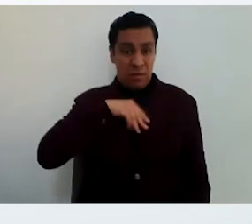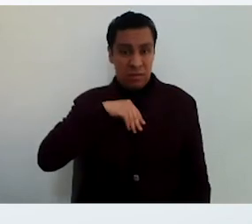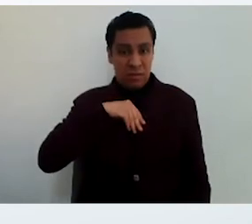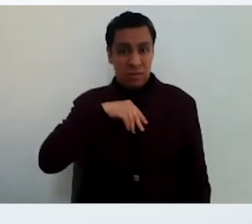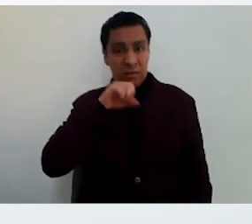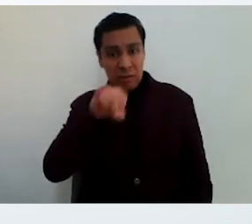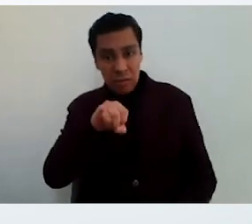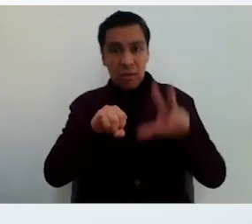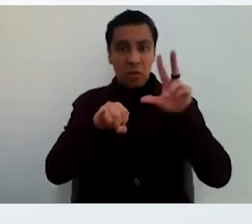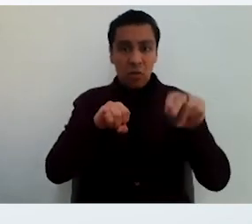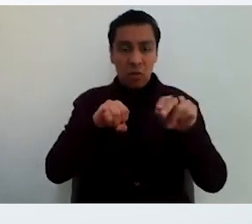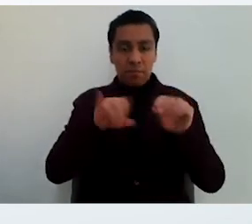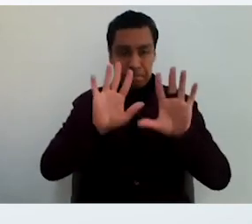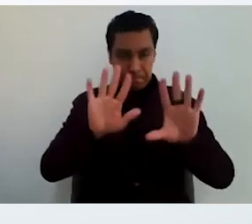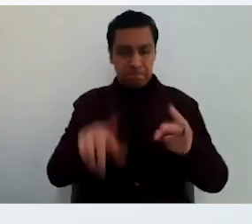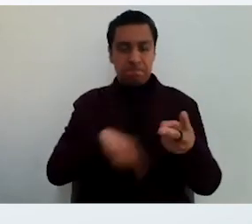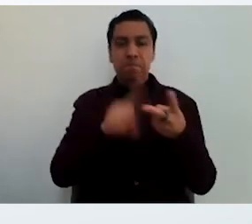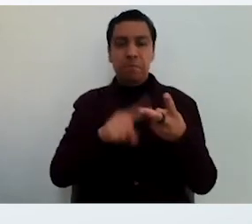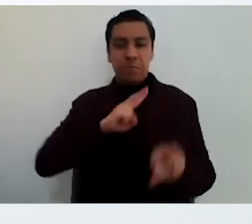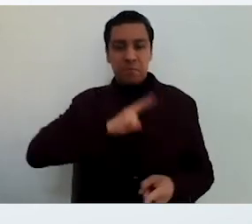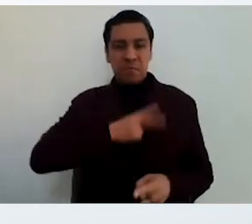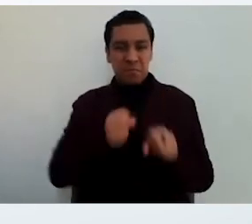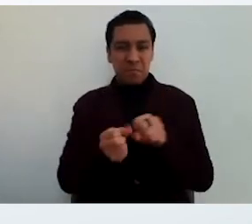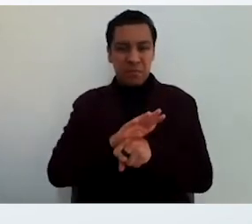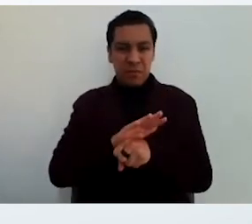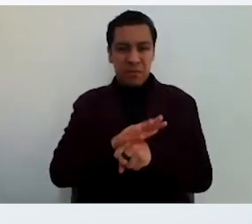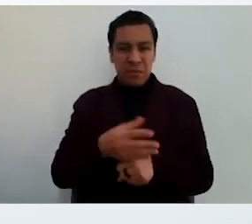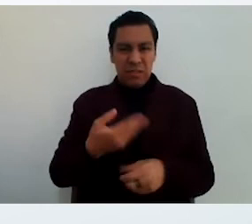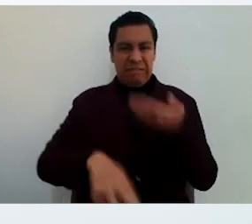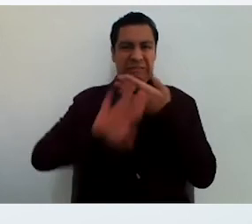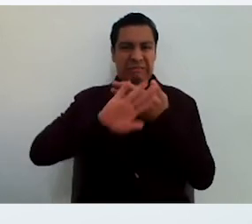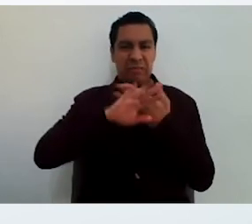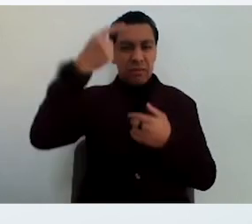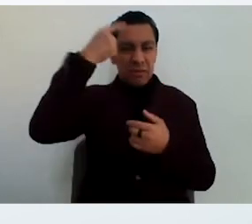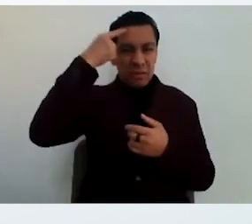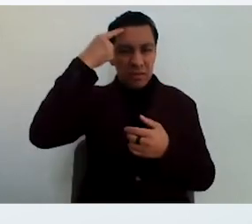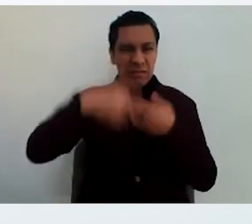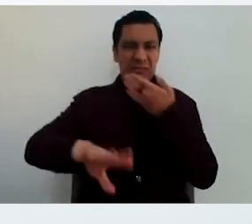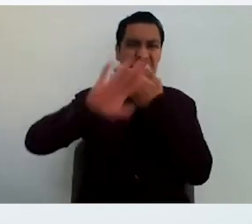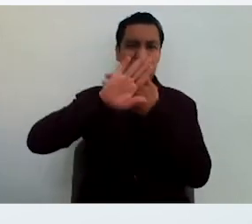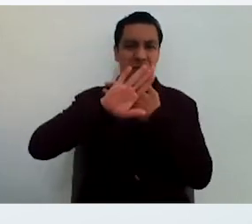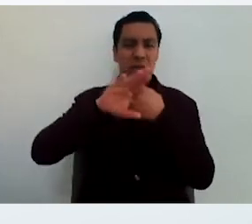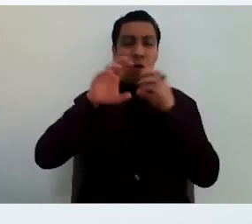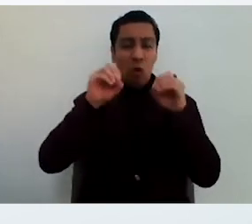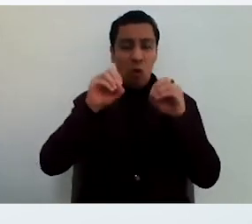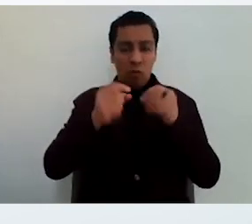las secuelas que deja el virus ocasiona daños cerebrales o renales, entre otros.